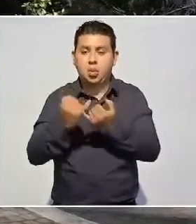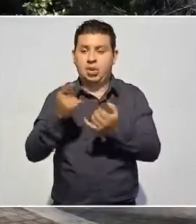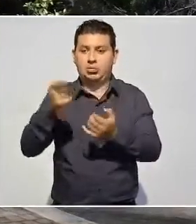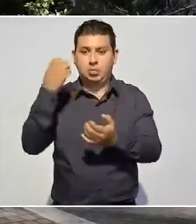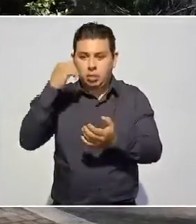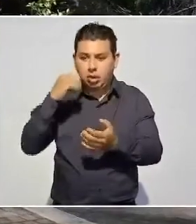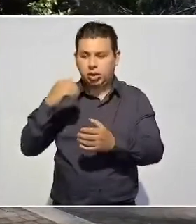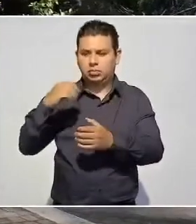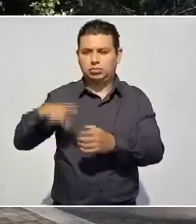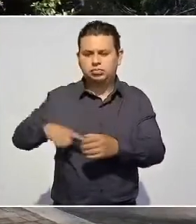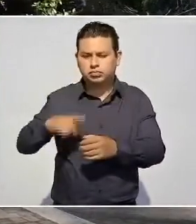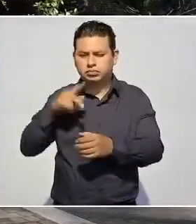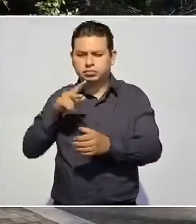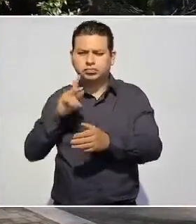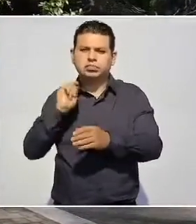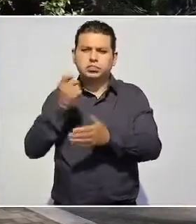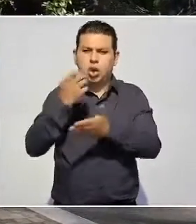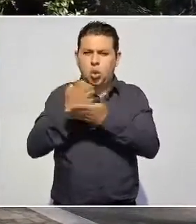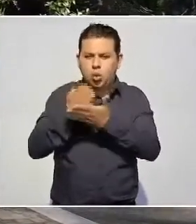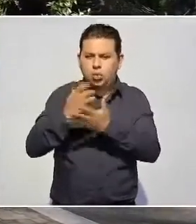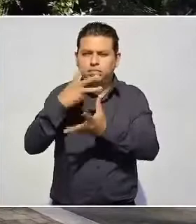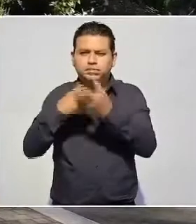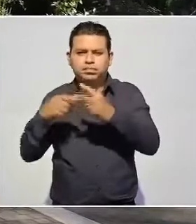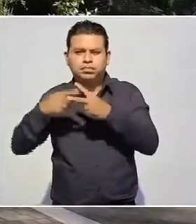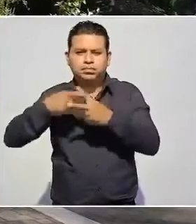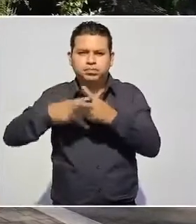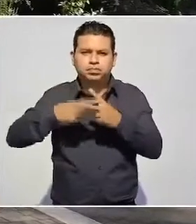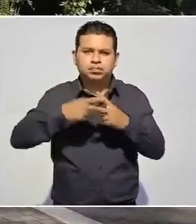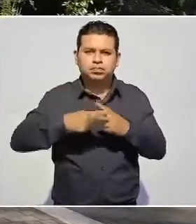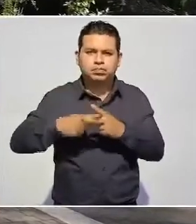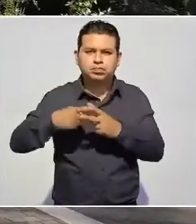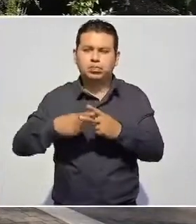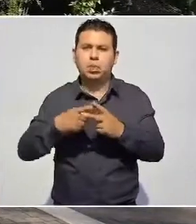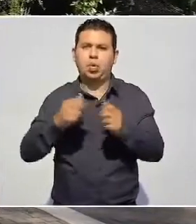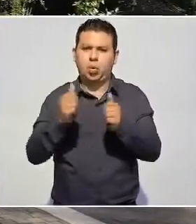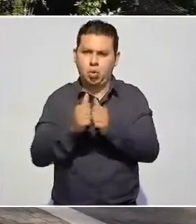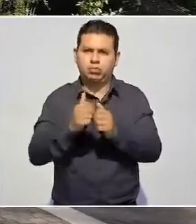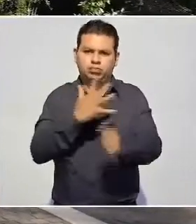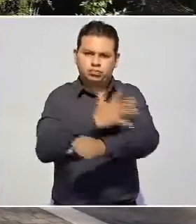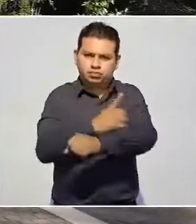públicas con honestidad y austeridad